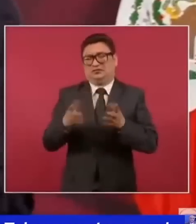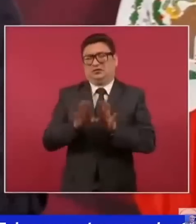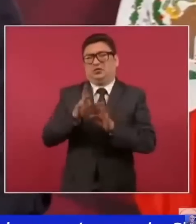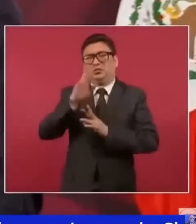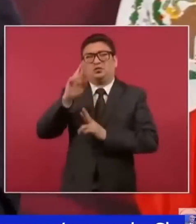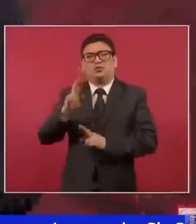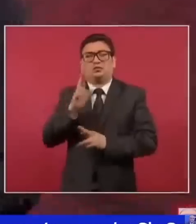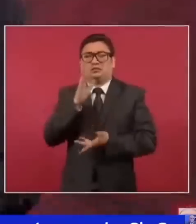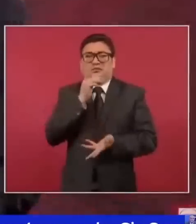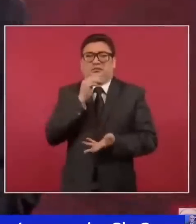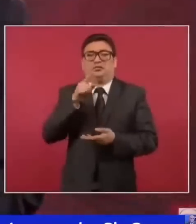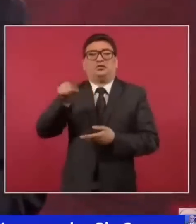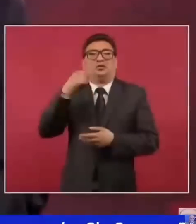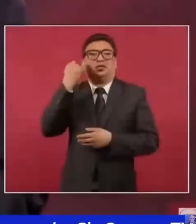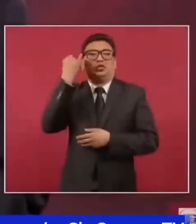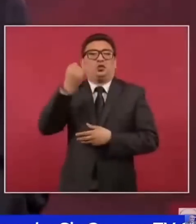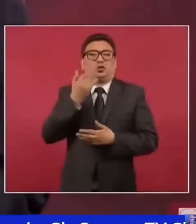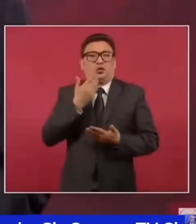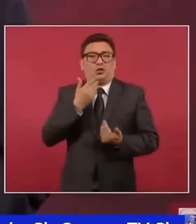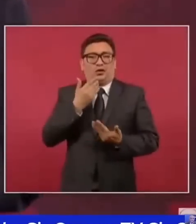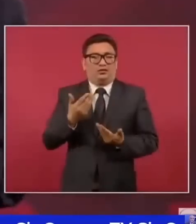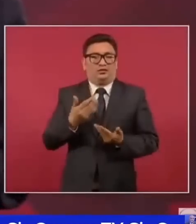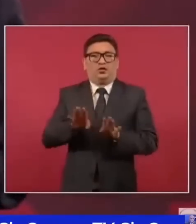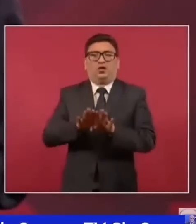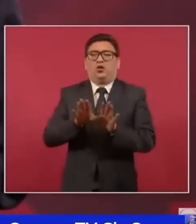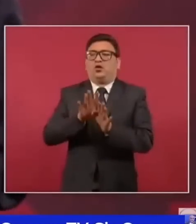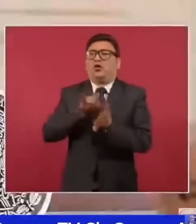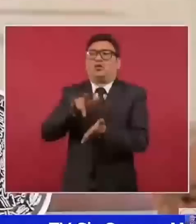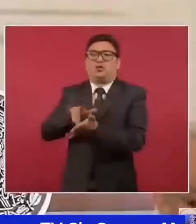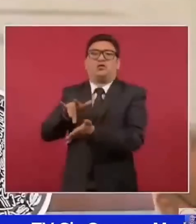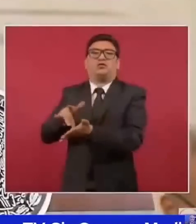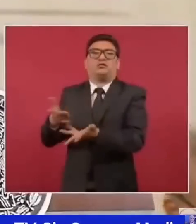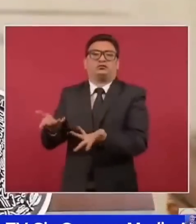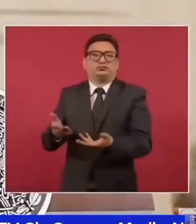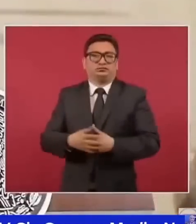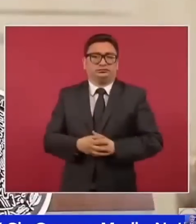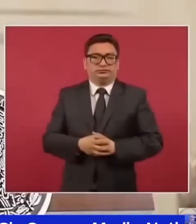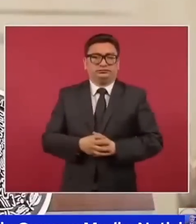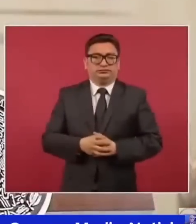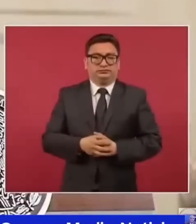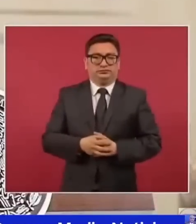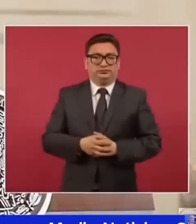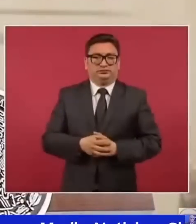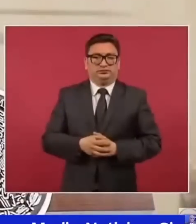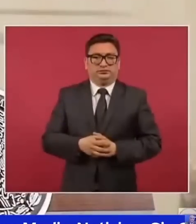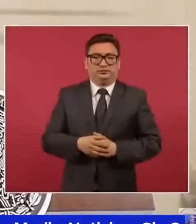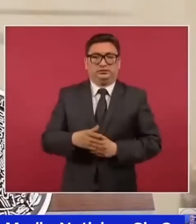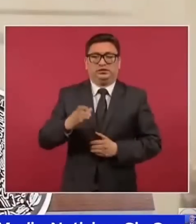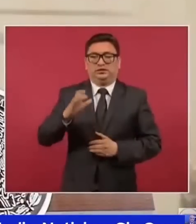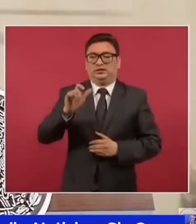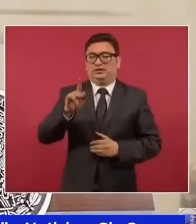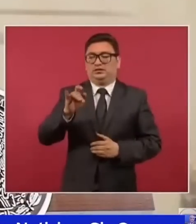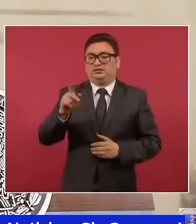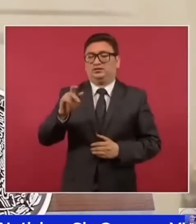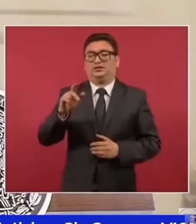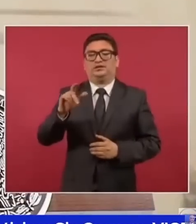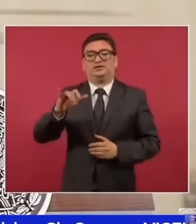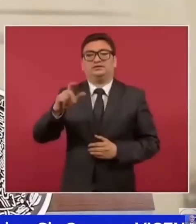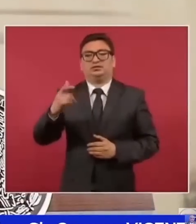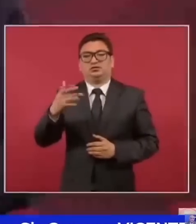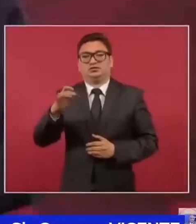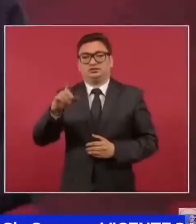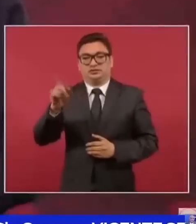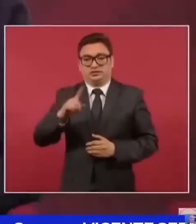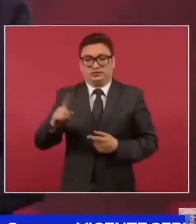No tienen idea, o sea, apoyando a Claudio X González, a